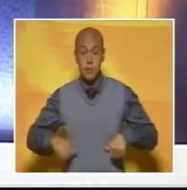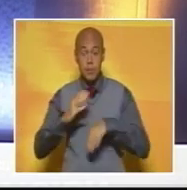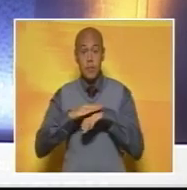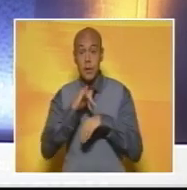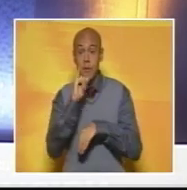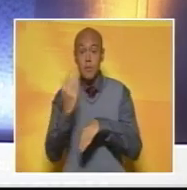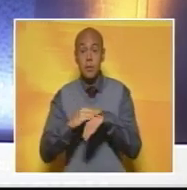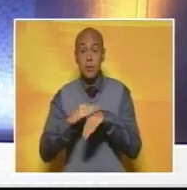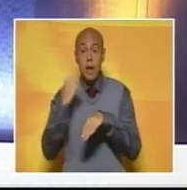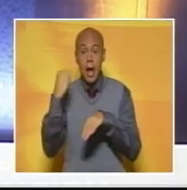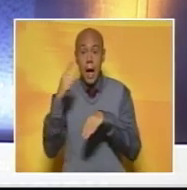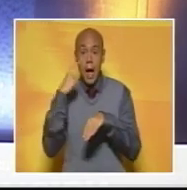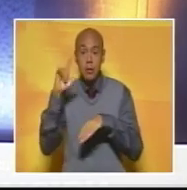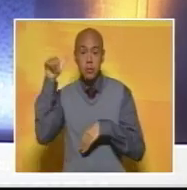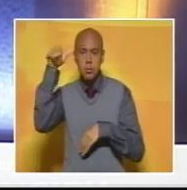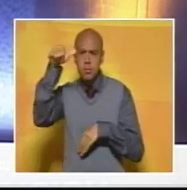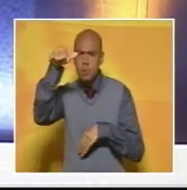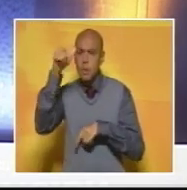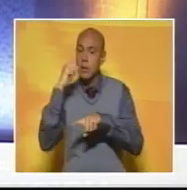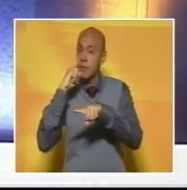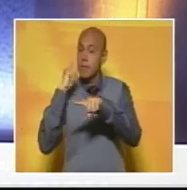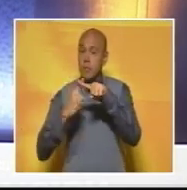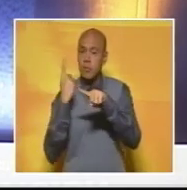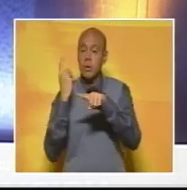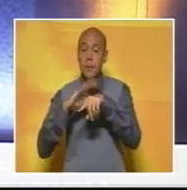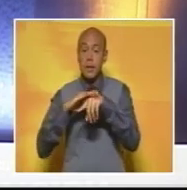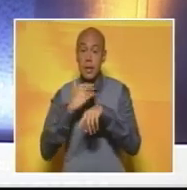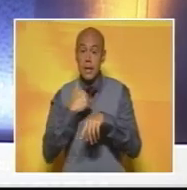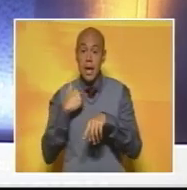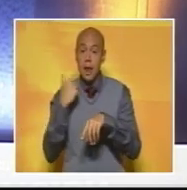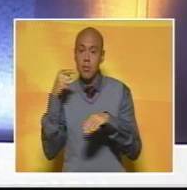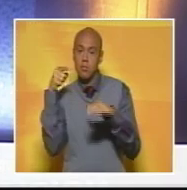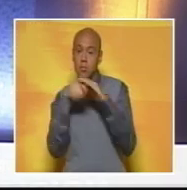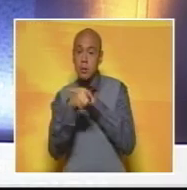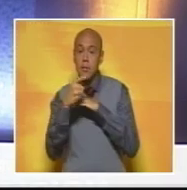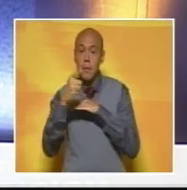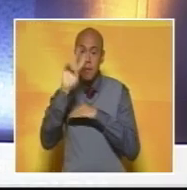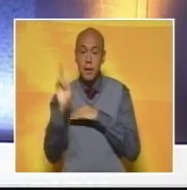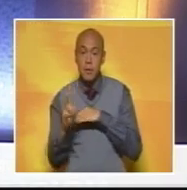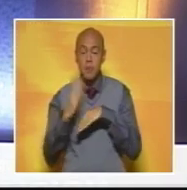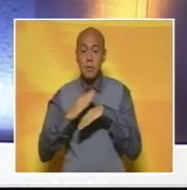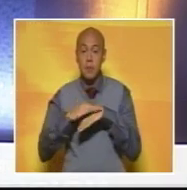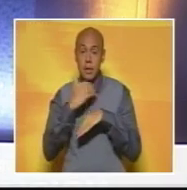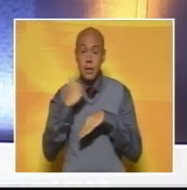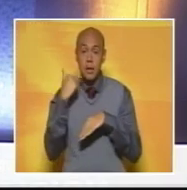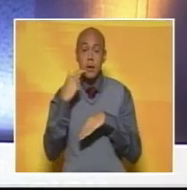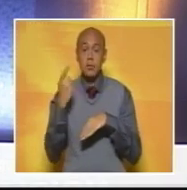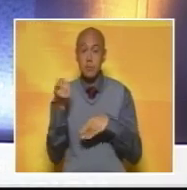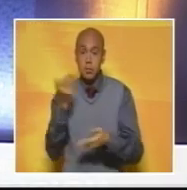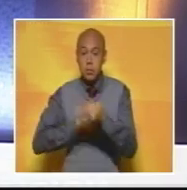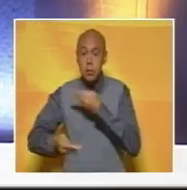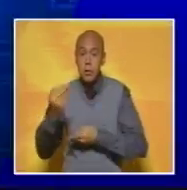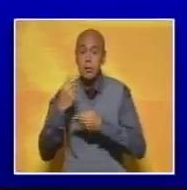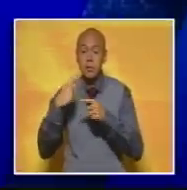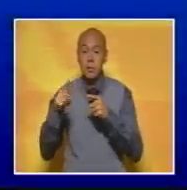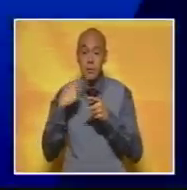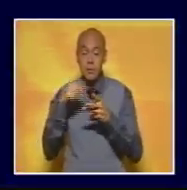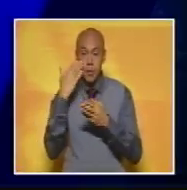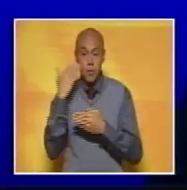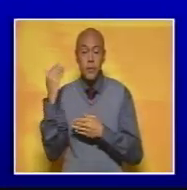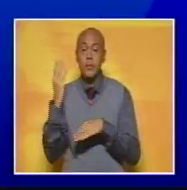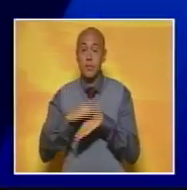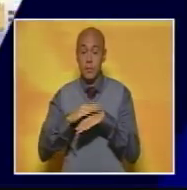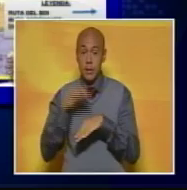fue detectada y neutralizada una aeronave que pretendía usar el espacio aéreo venezolano para el traslado de sustancias ilícitas. A través de su cuenta en